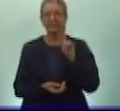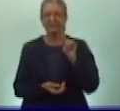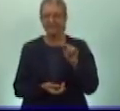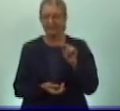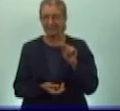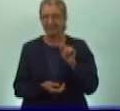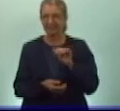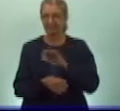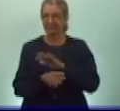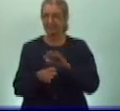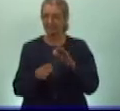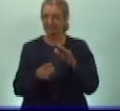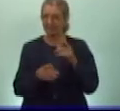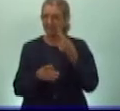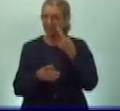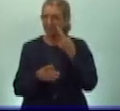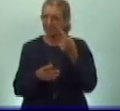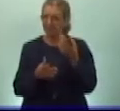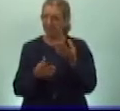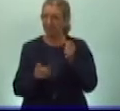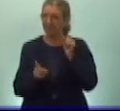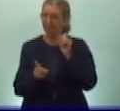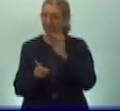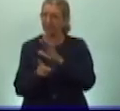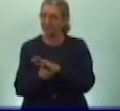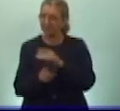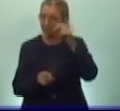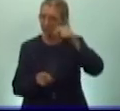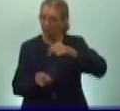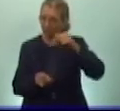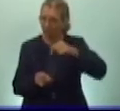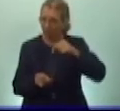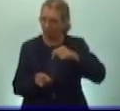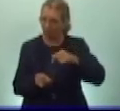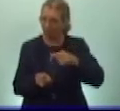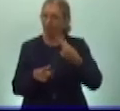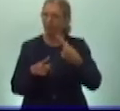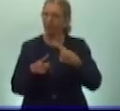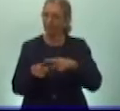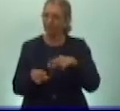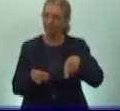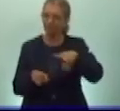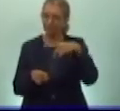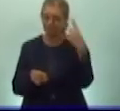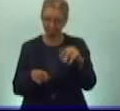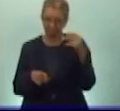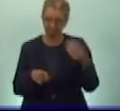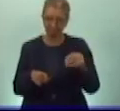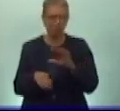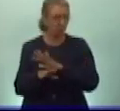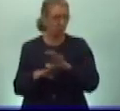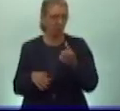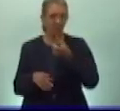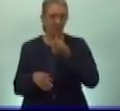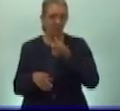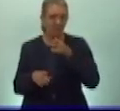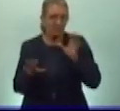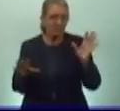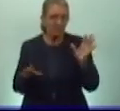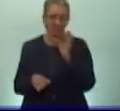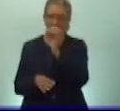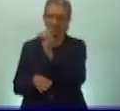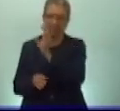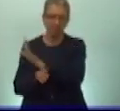ejercicio ya lo vimos al principio de las orientaciones en el día de hoy. Por lo tanto, podrán determinar de 0